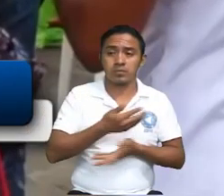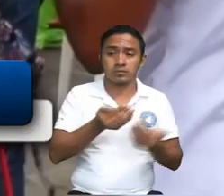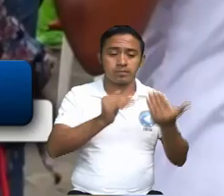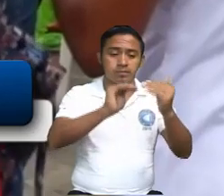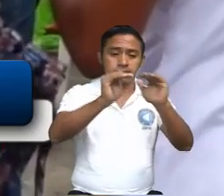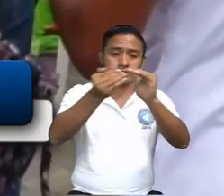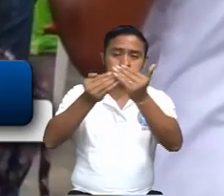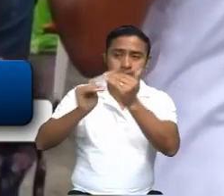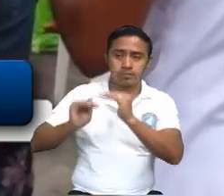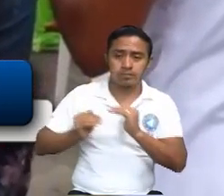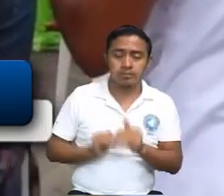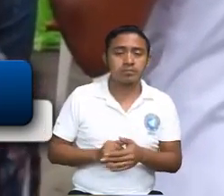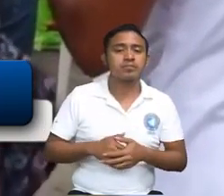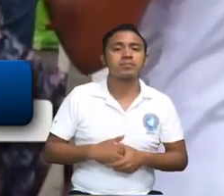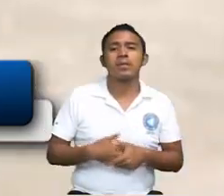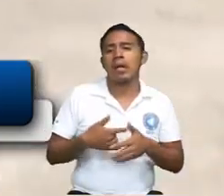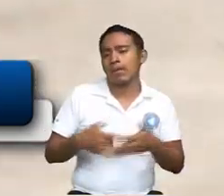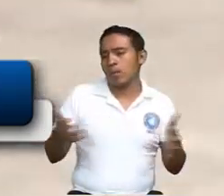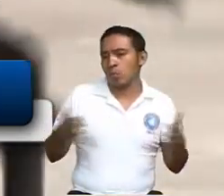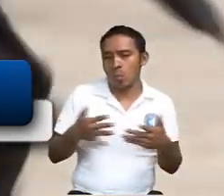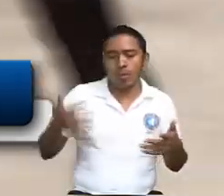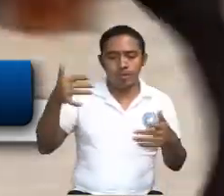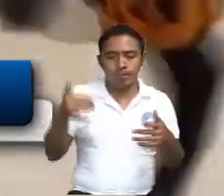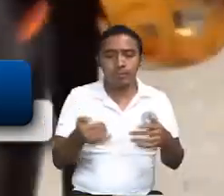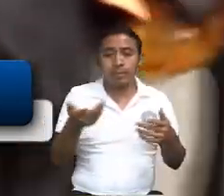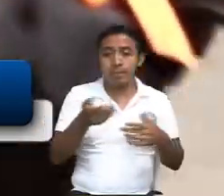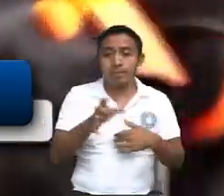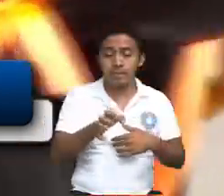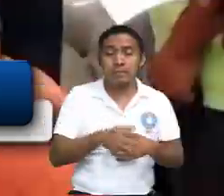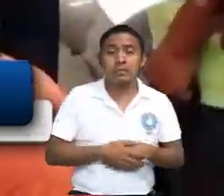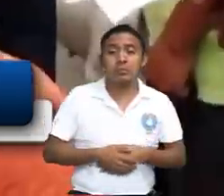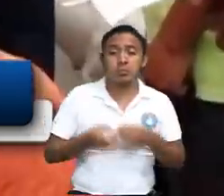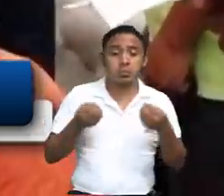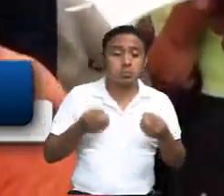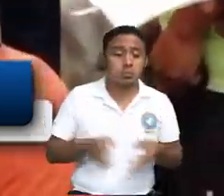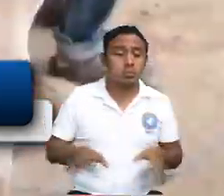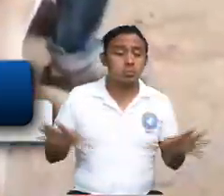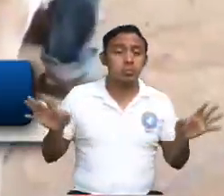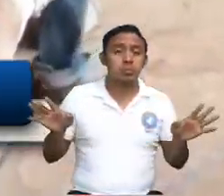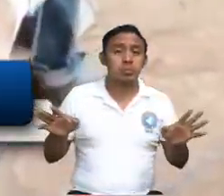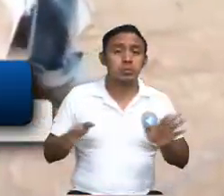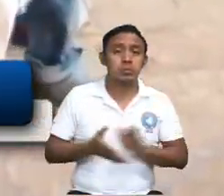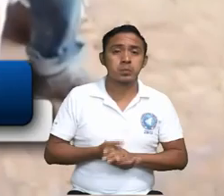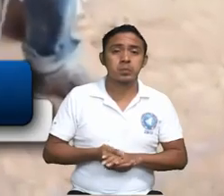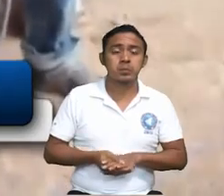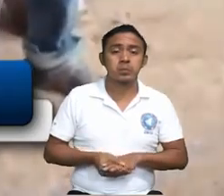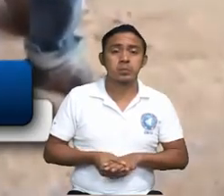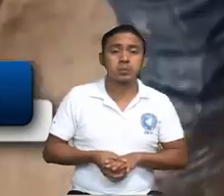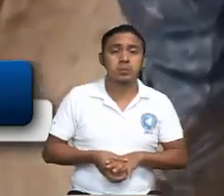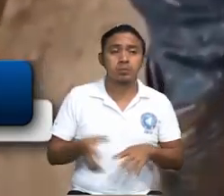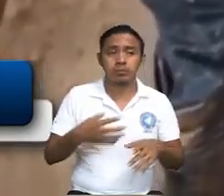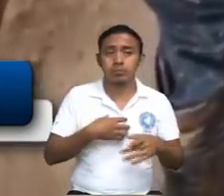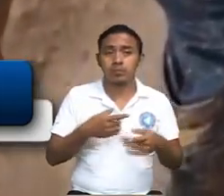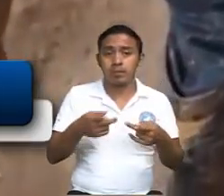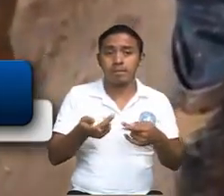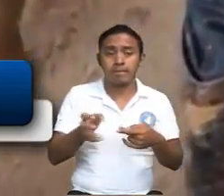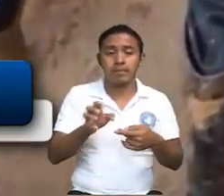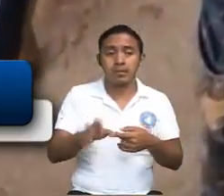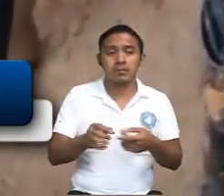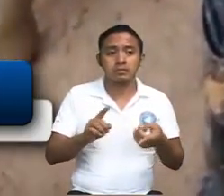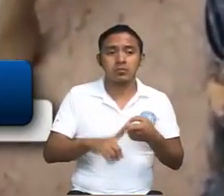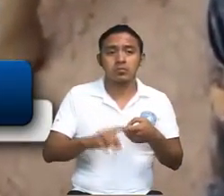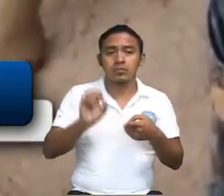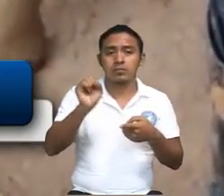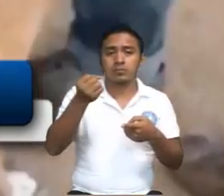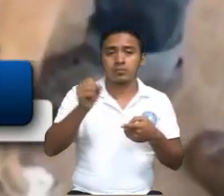igual, si nosotros no vacunamos un perrito, ese perrito queda desprotegido. Este perrito es susceptible, ¿no? Más si un